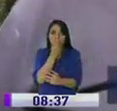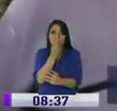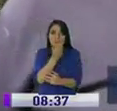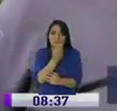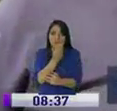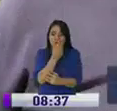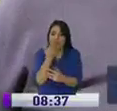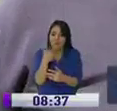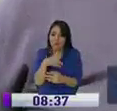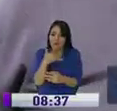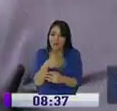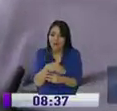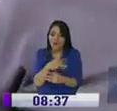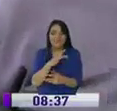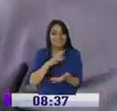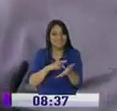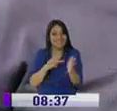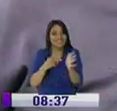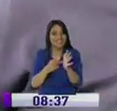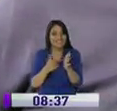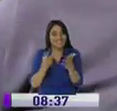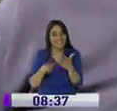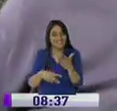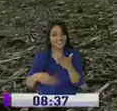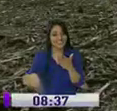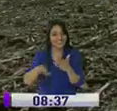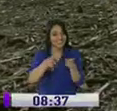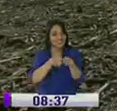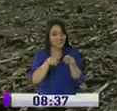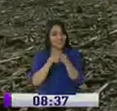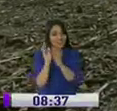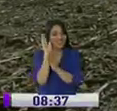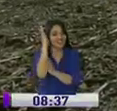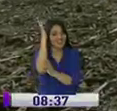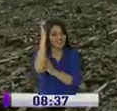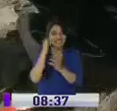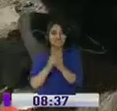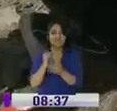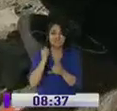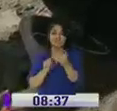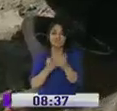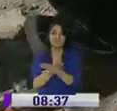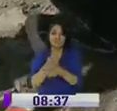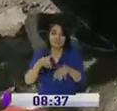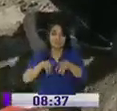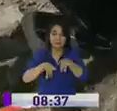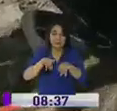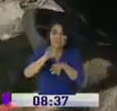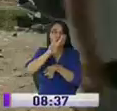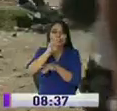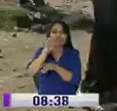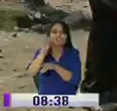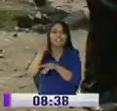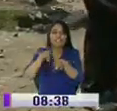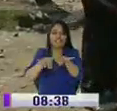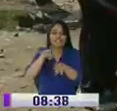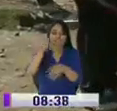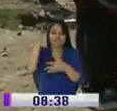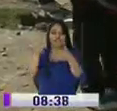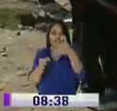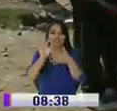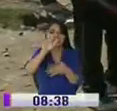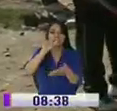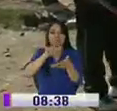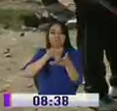un árbol, es decir, que estamos sembrando varios hijos acá adentro. Este fin de semana los jóvenes sembraron 200 plantas, que en total son